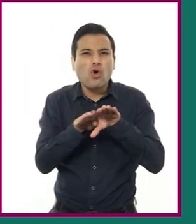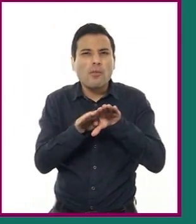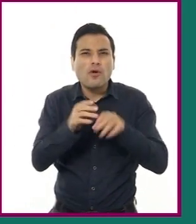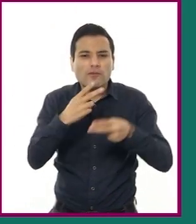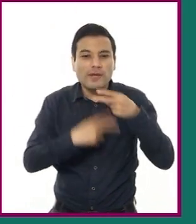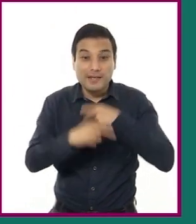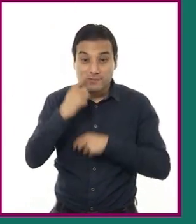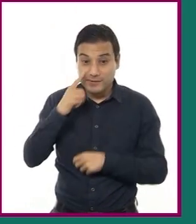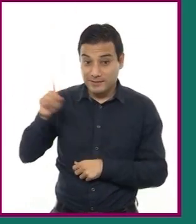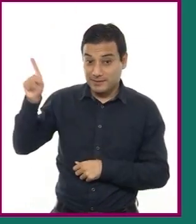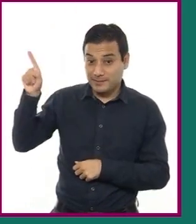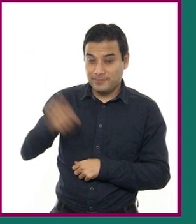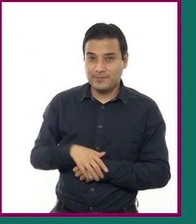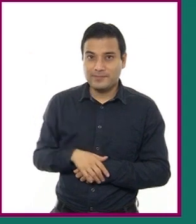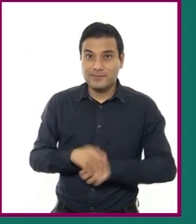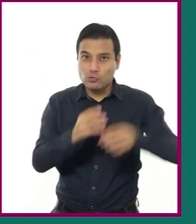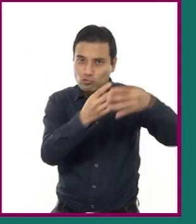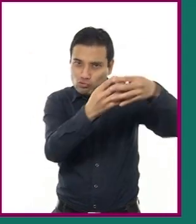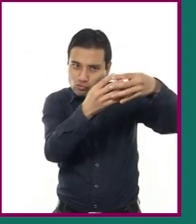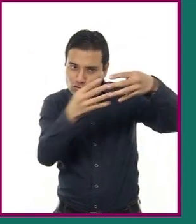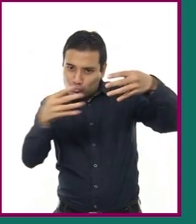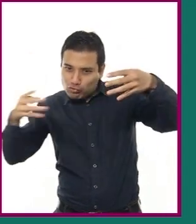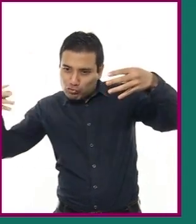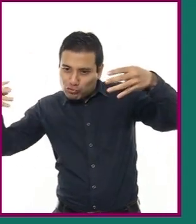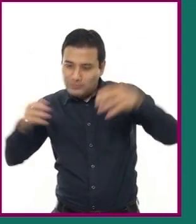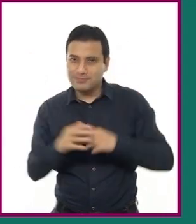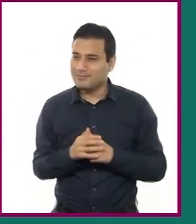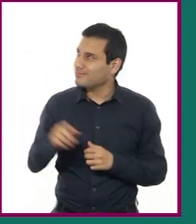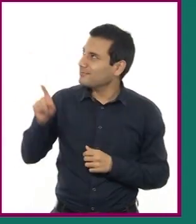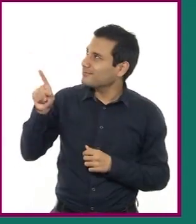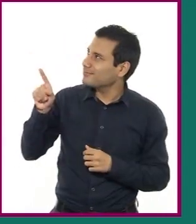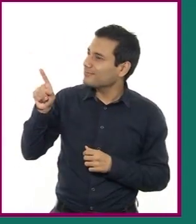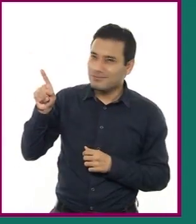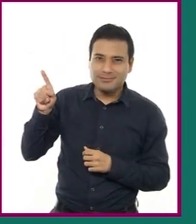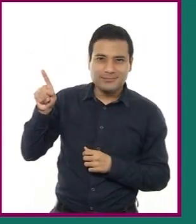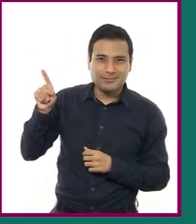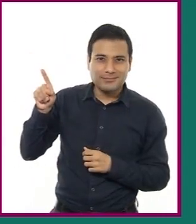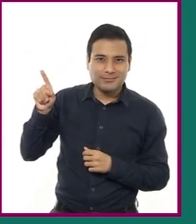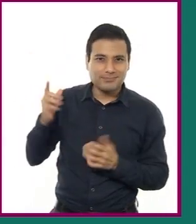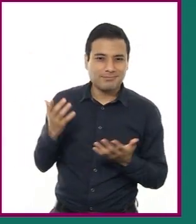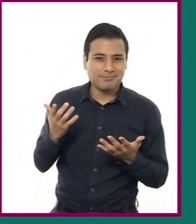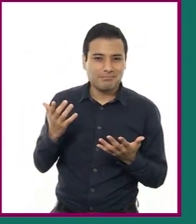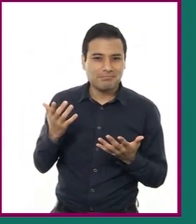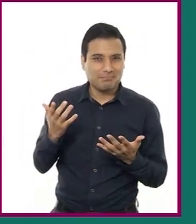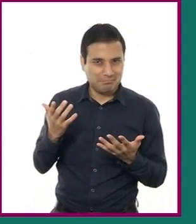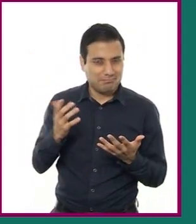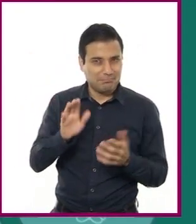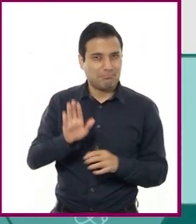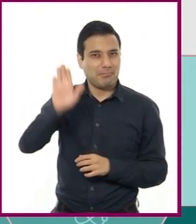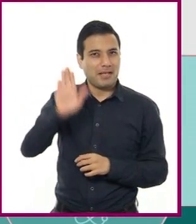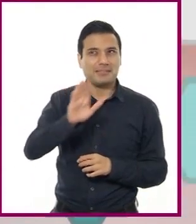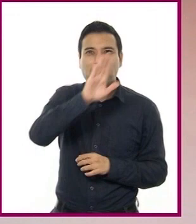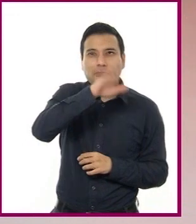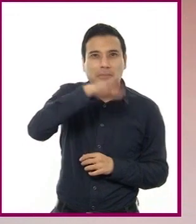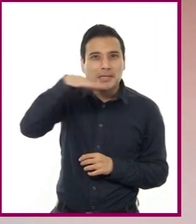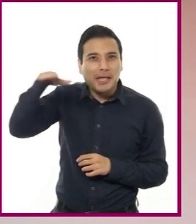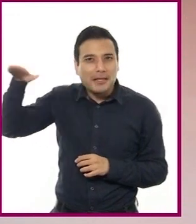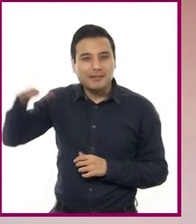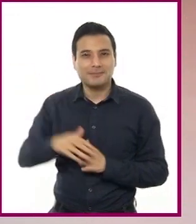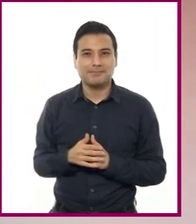en los cristales de hielo y se proyecta en las mismas nubes que se perciben pintadas de colores.